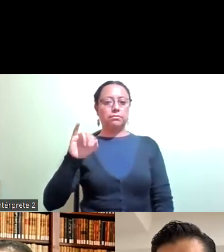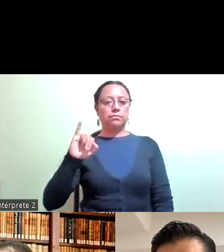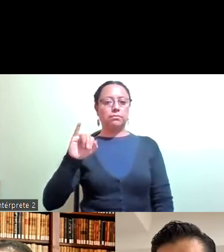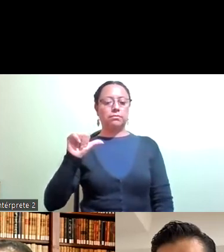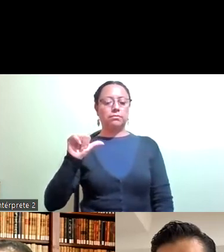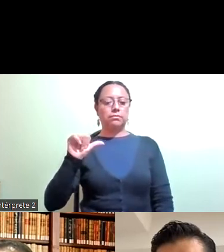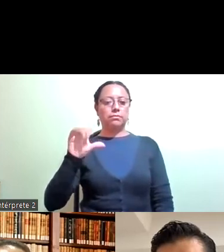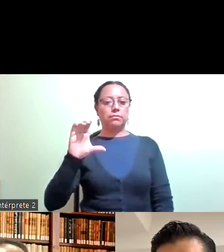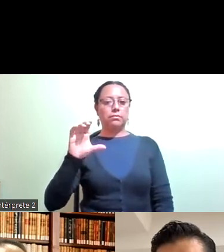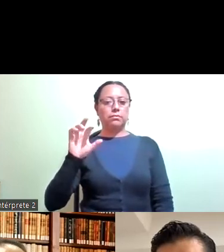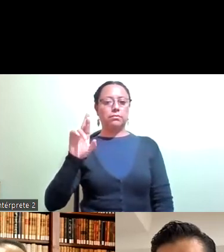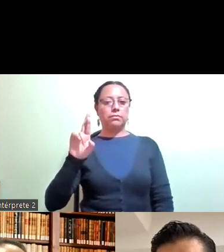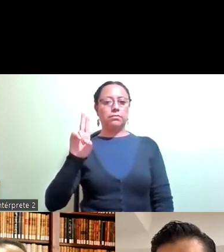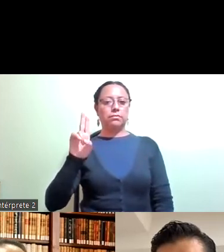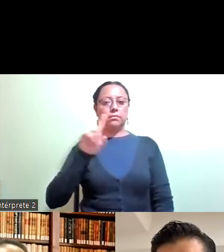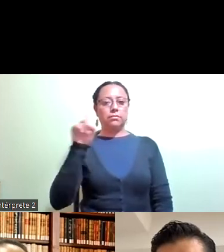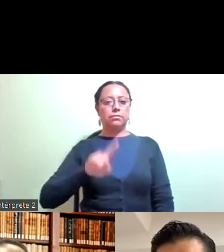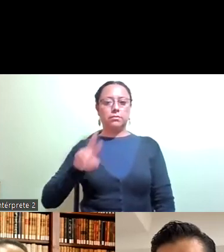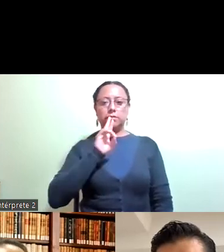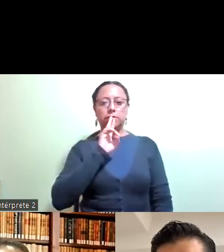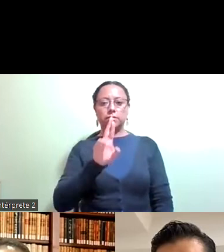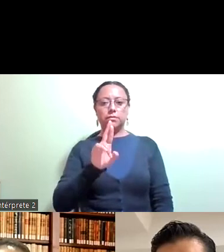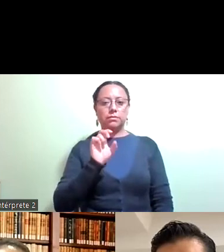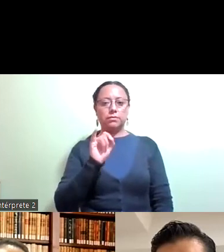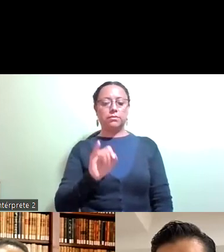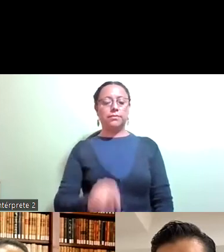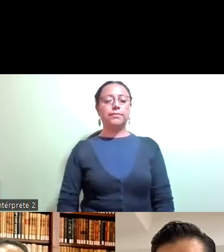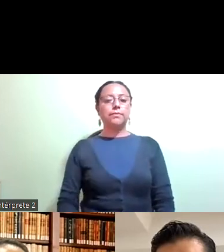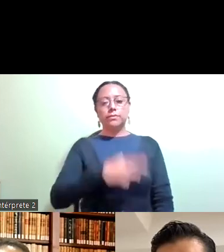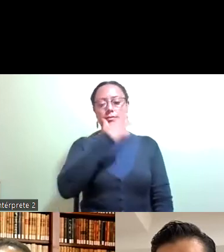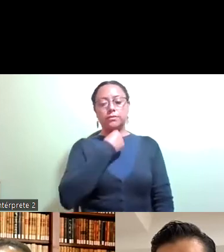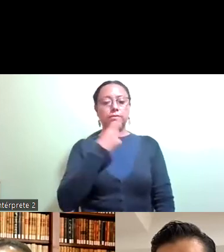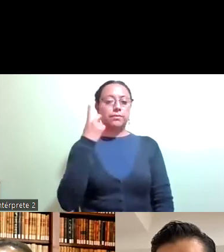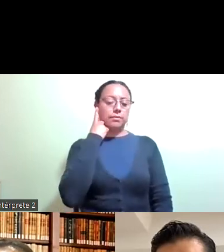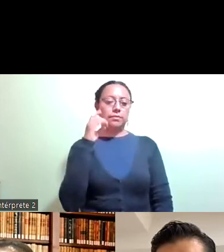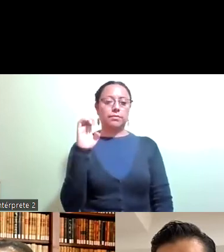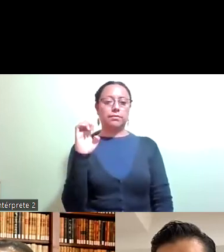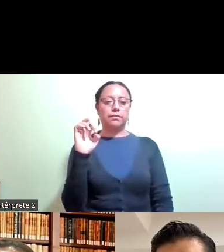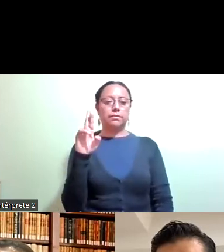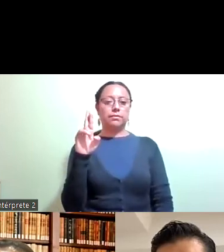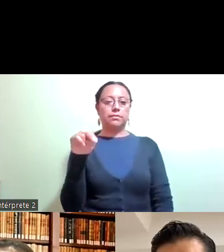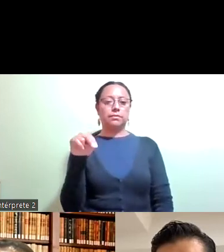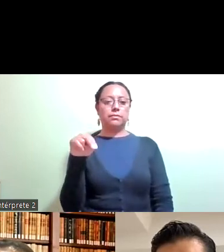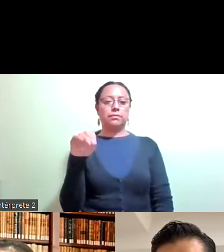favor. Gracias, diputada. Diputado Ernesto Alarcón Jiménez.